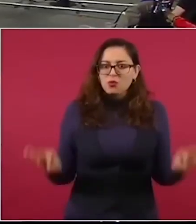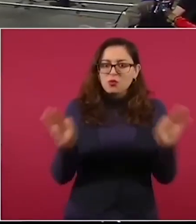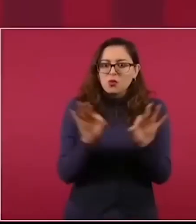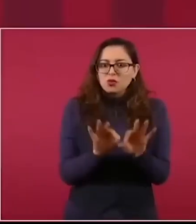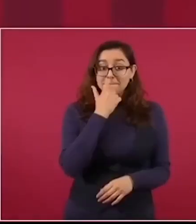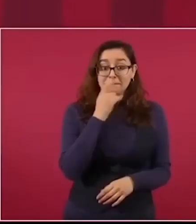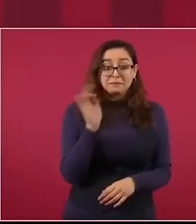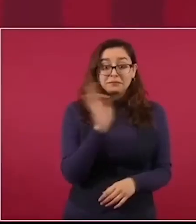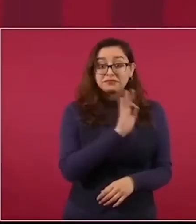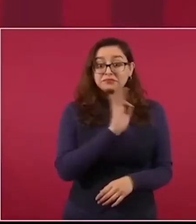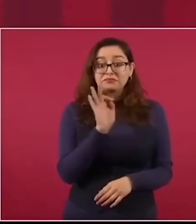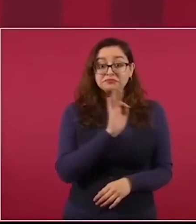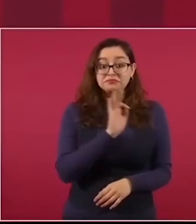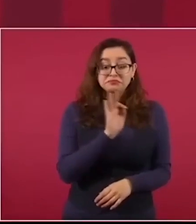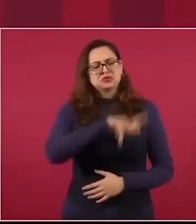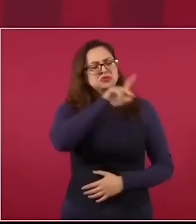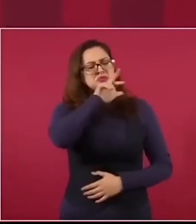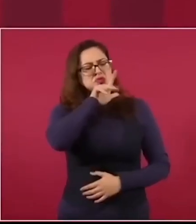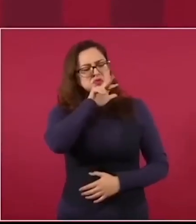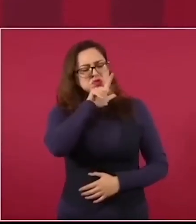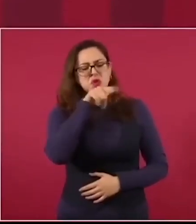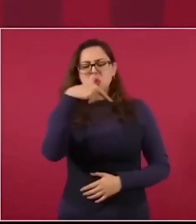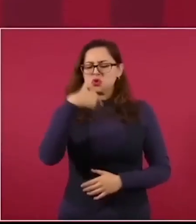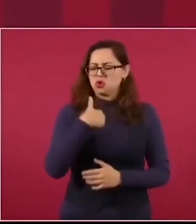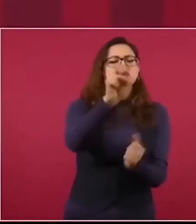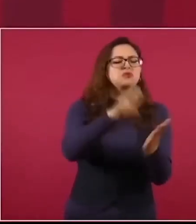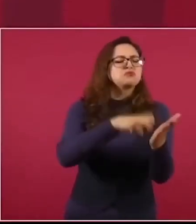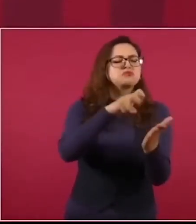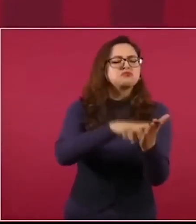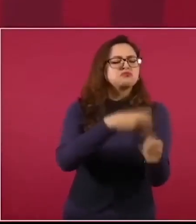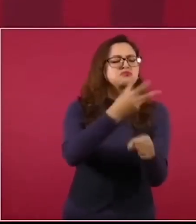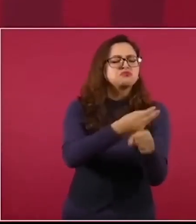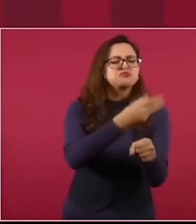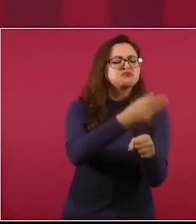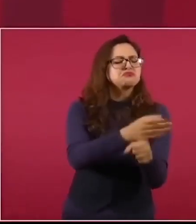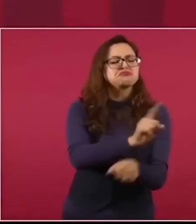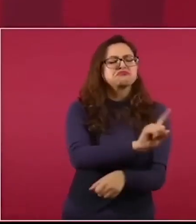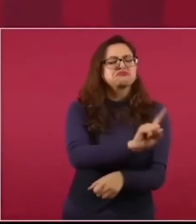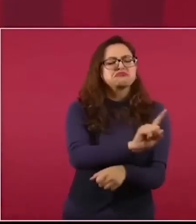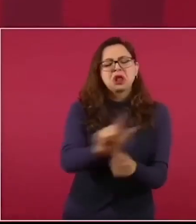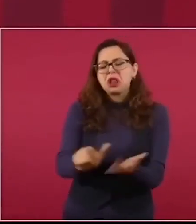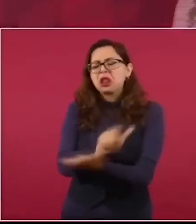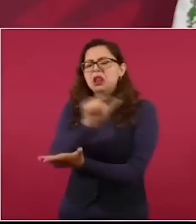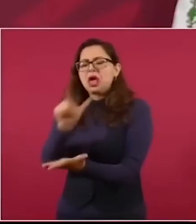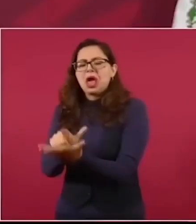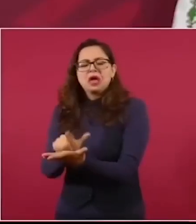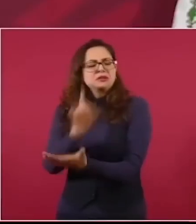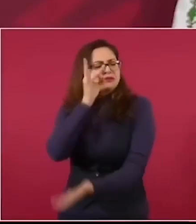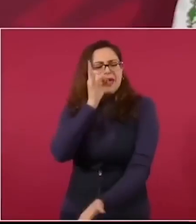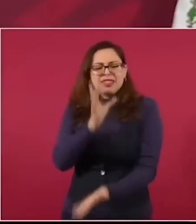la ley que no requiere de 2/3 partes. ¿Un plan B?